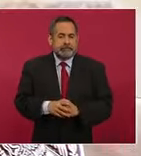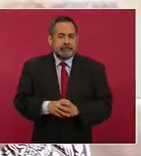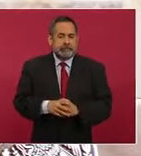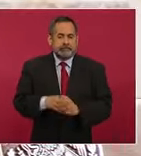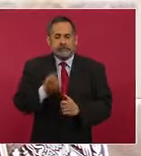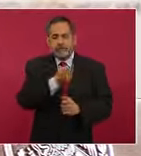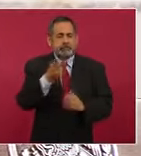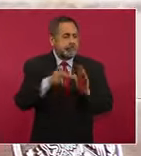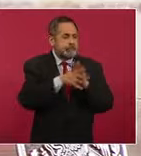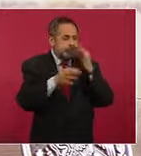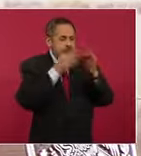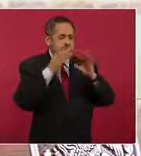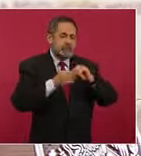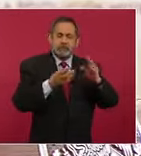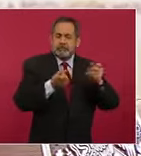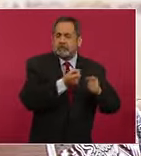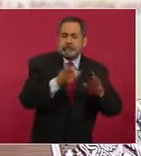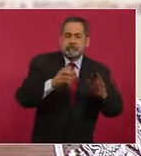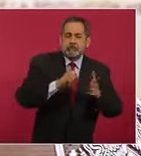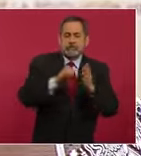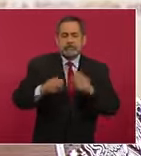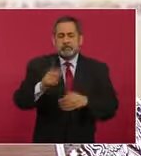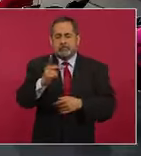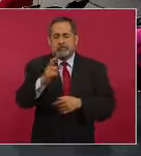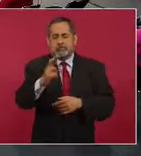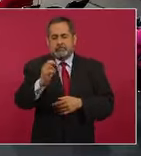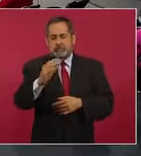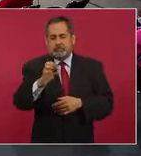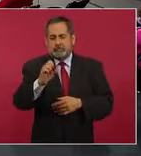algunos medios de comunicación, Proceso,